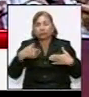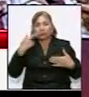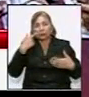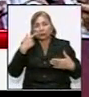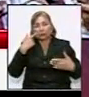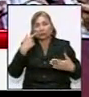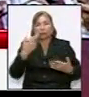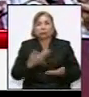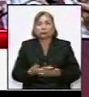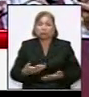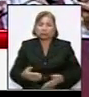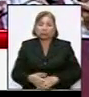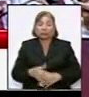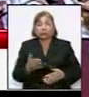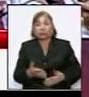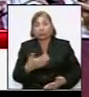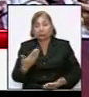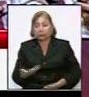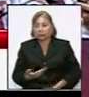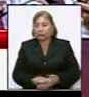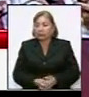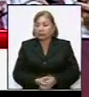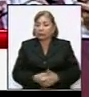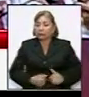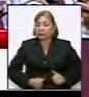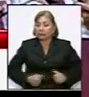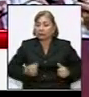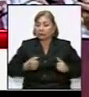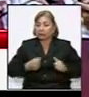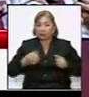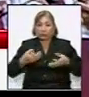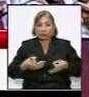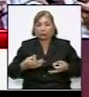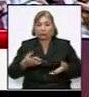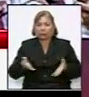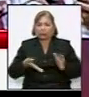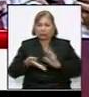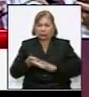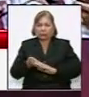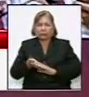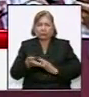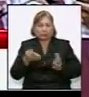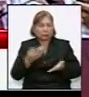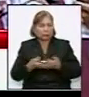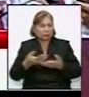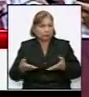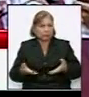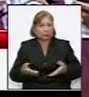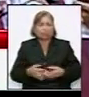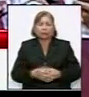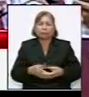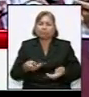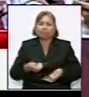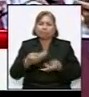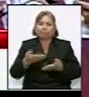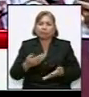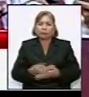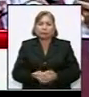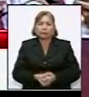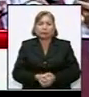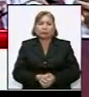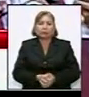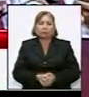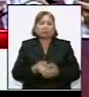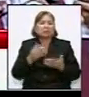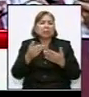profesional tantas críticas que existen en la vida real entonces exponer a quedar porque el juez dispone y divertirte dispone